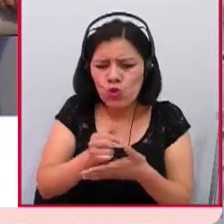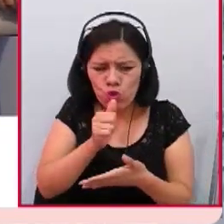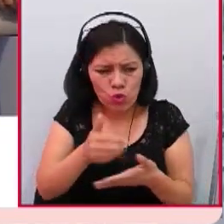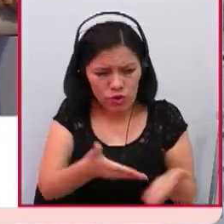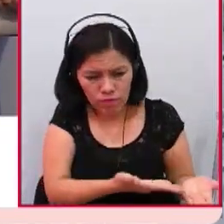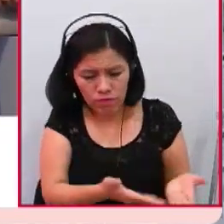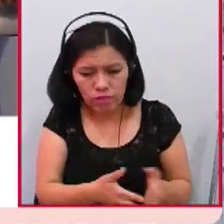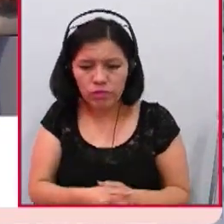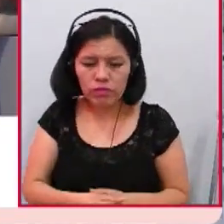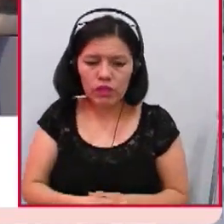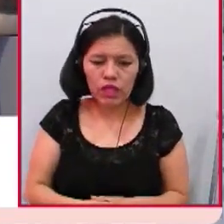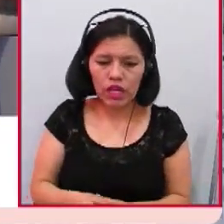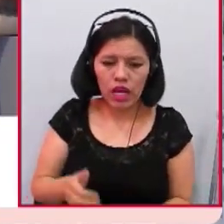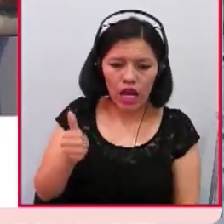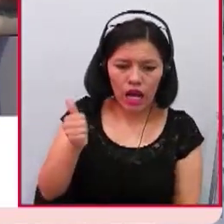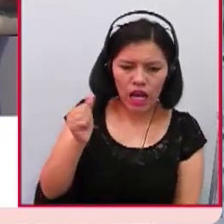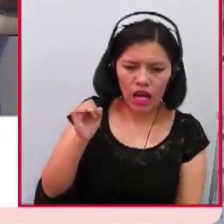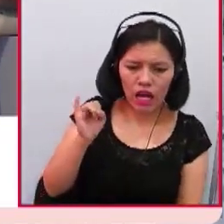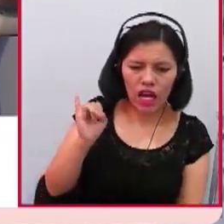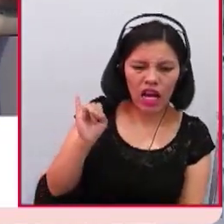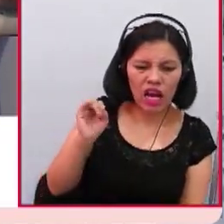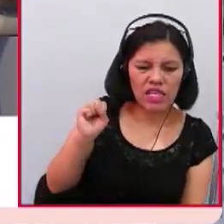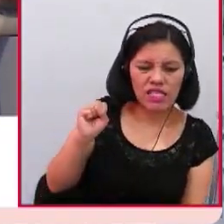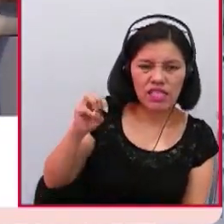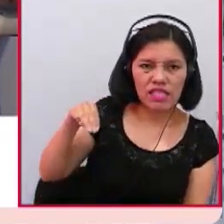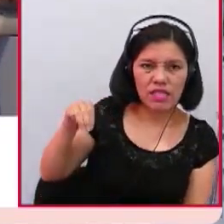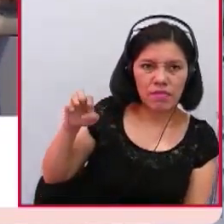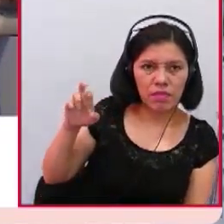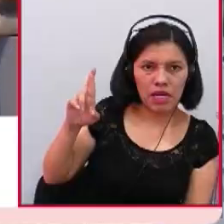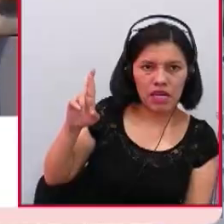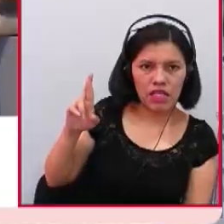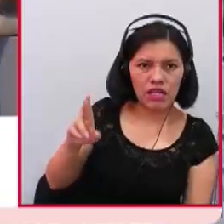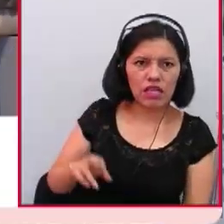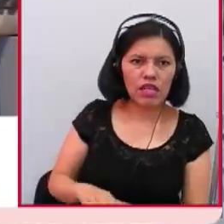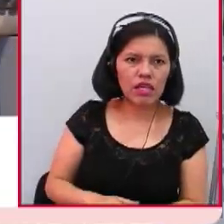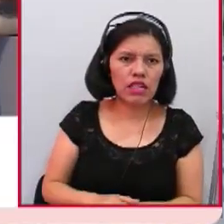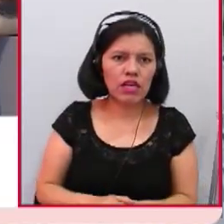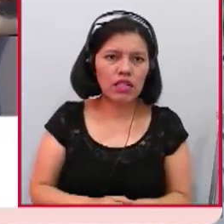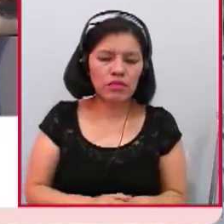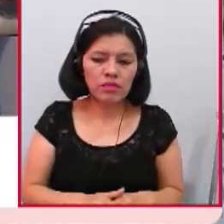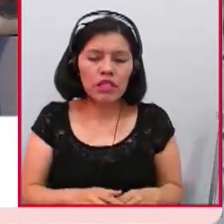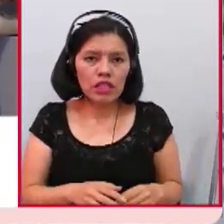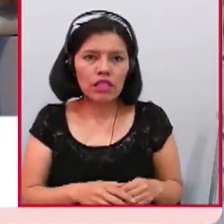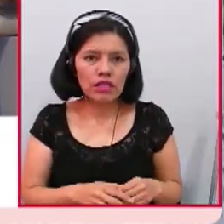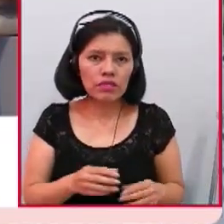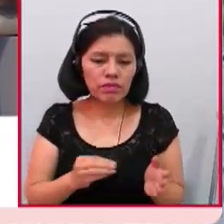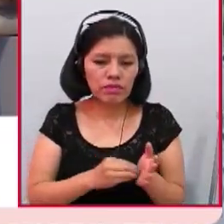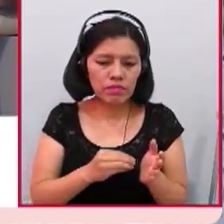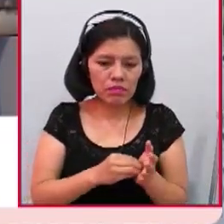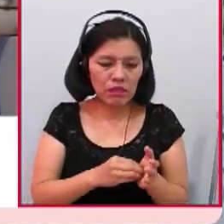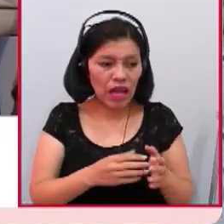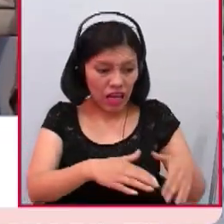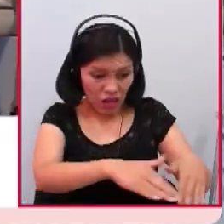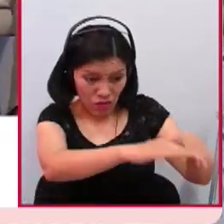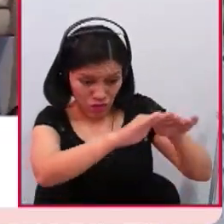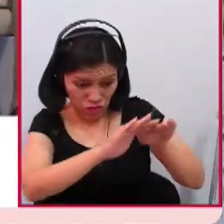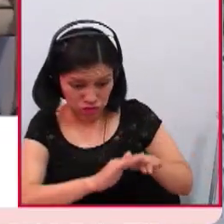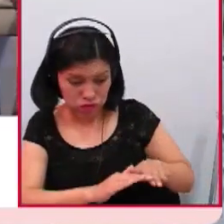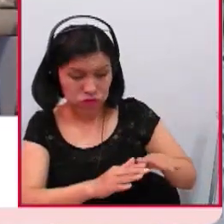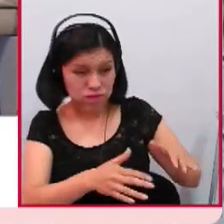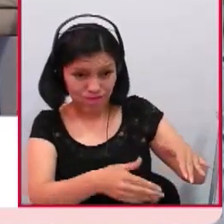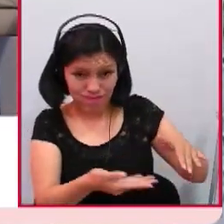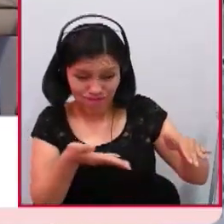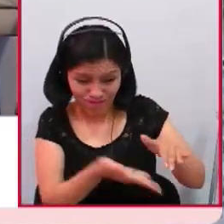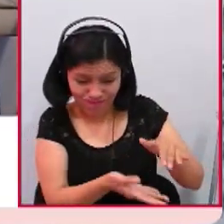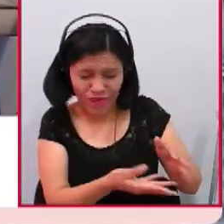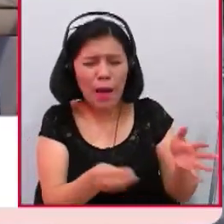es el AISMEL. ¿no? El AISMEL, más convertidores Peirce-Smith, ¿no? Sí. ¿No?